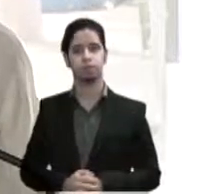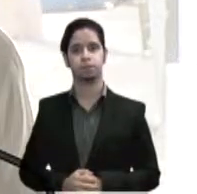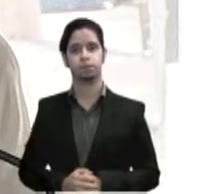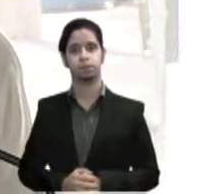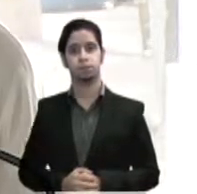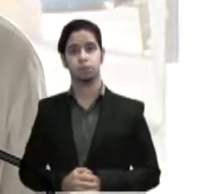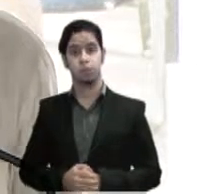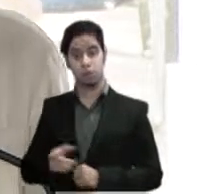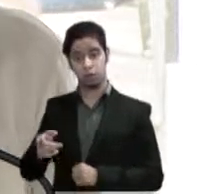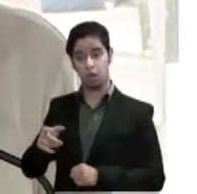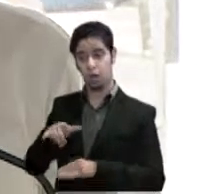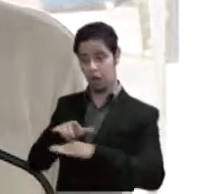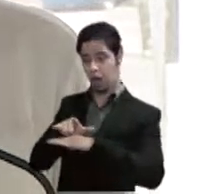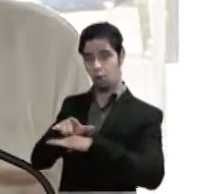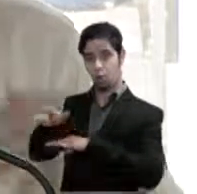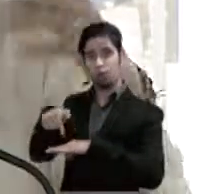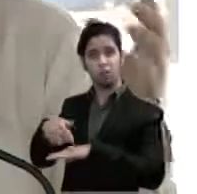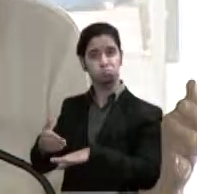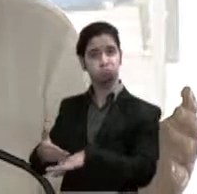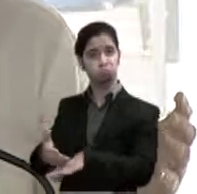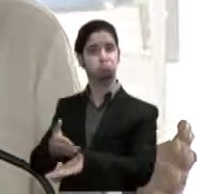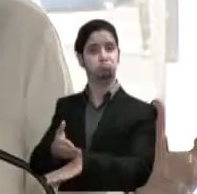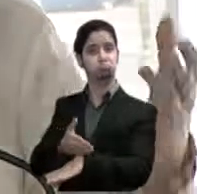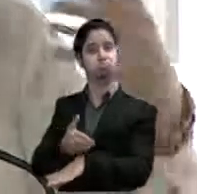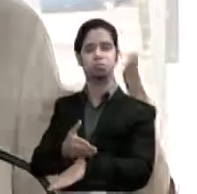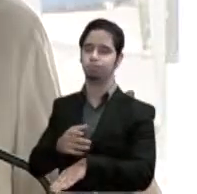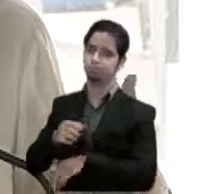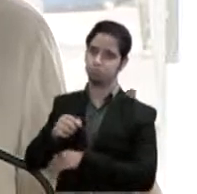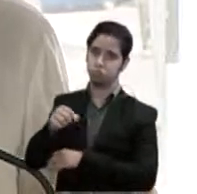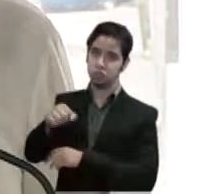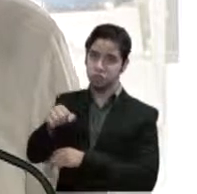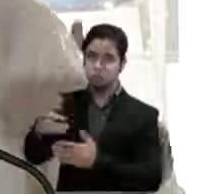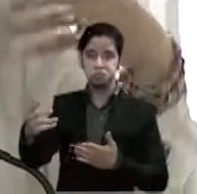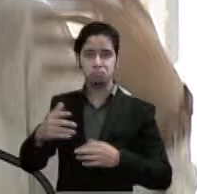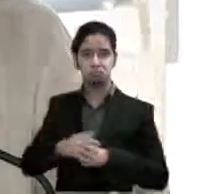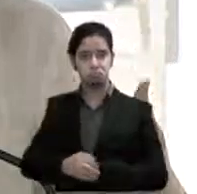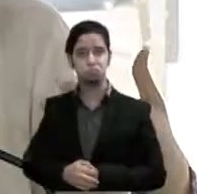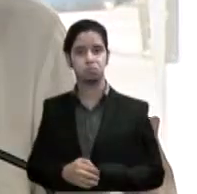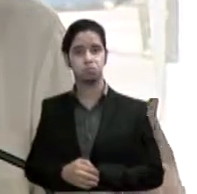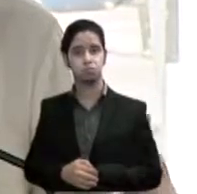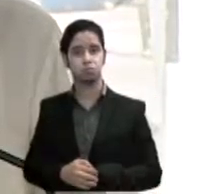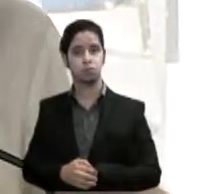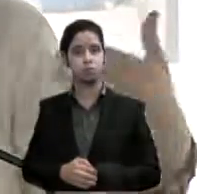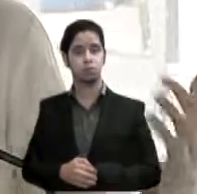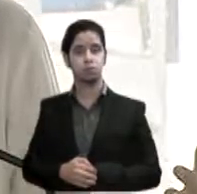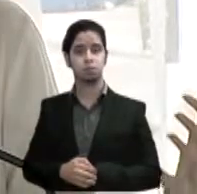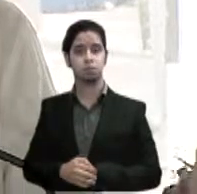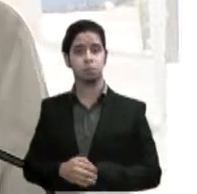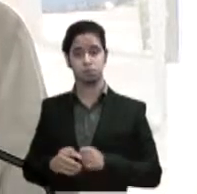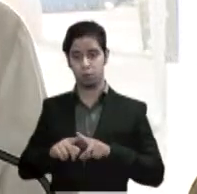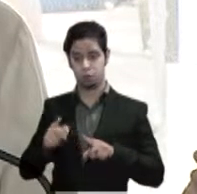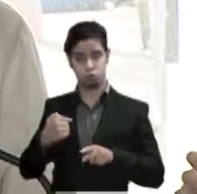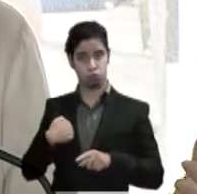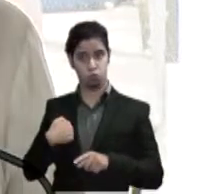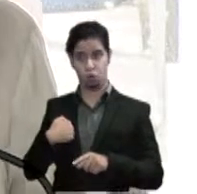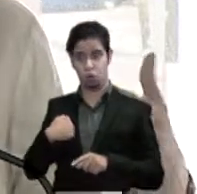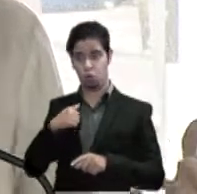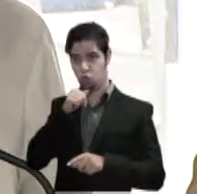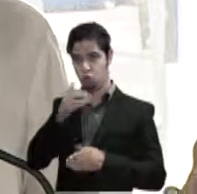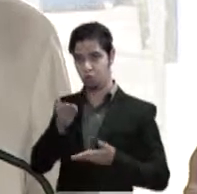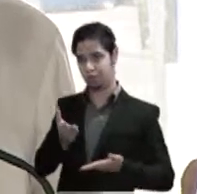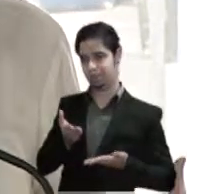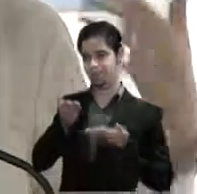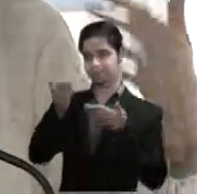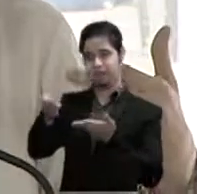unos avances en el aeropuerto, ha habido unos avances filosóficamente. Yo no le daría el mayor puerto del país a